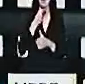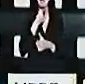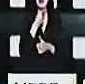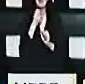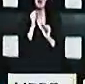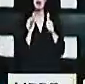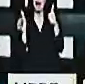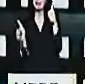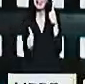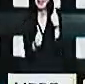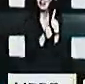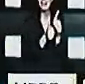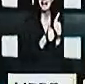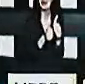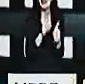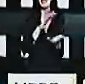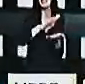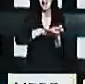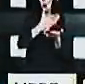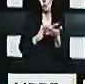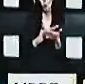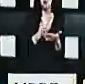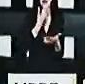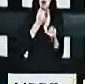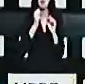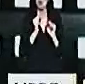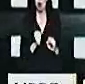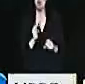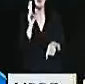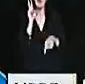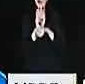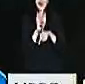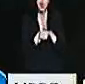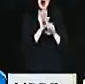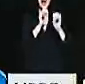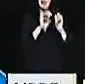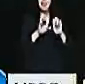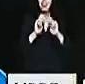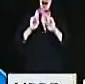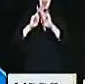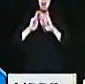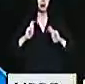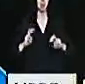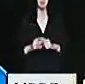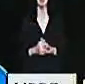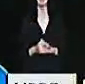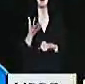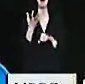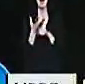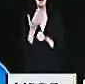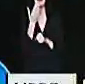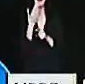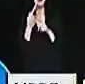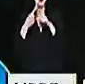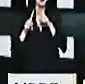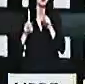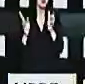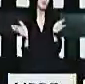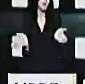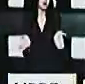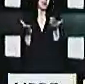pueden dar asistencia, sino que también pueden ser parte del cuerpo docente y de hacer investigación. Y hay otras